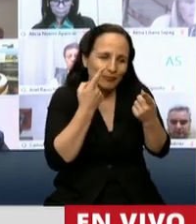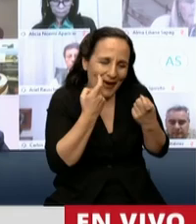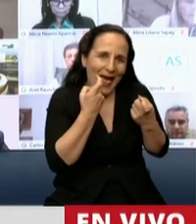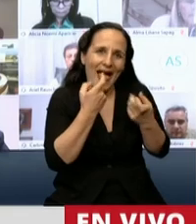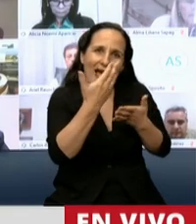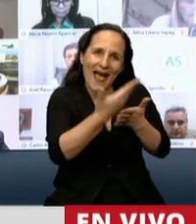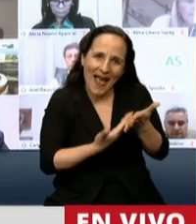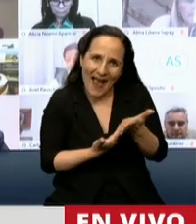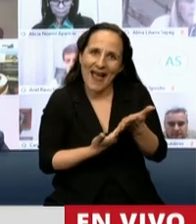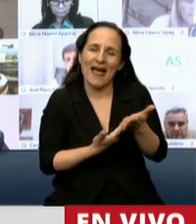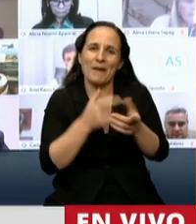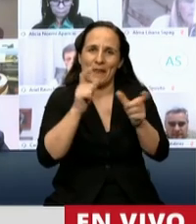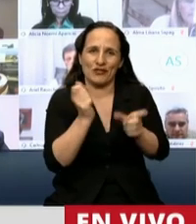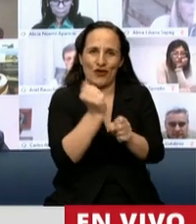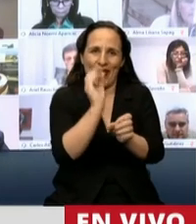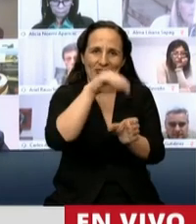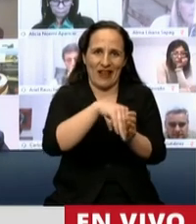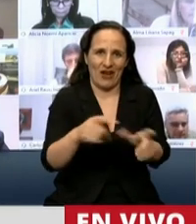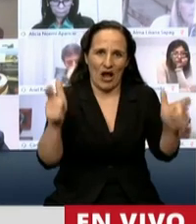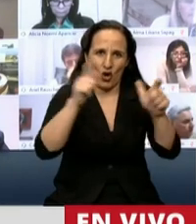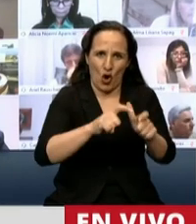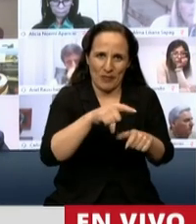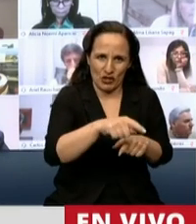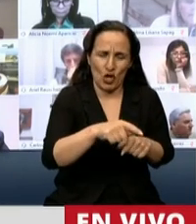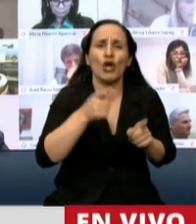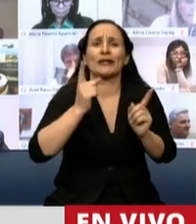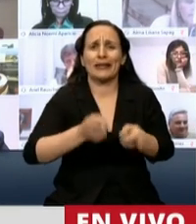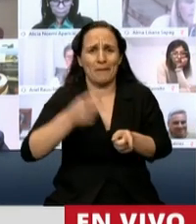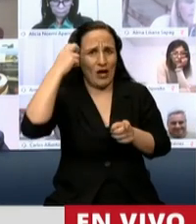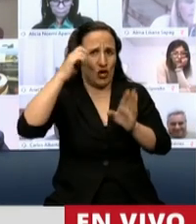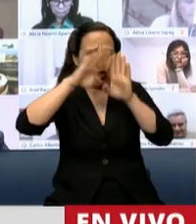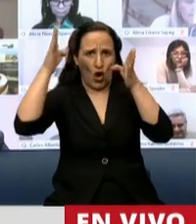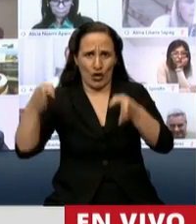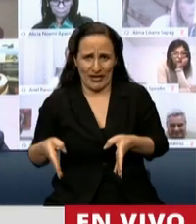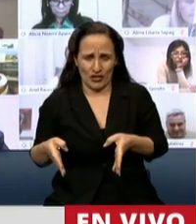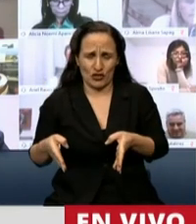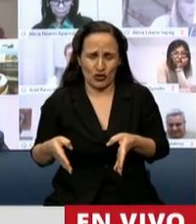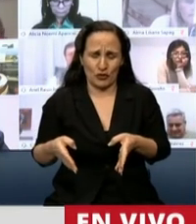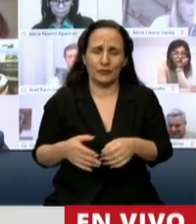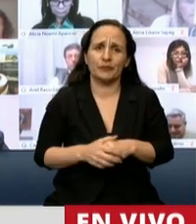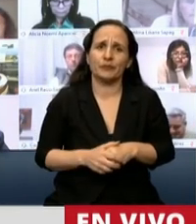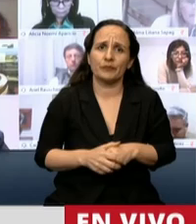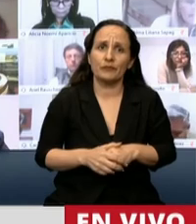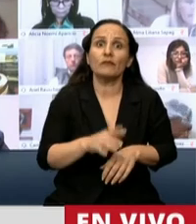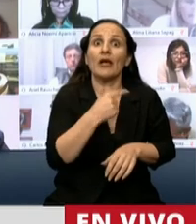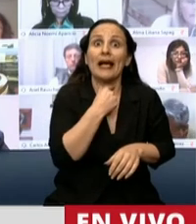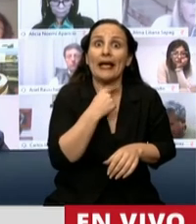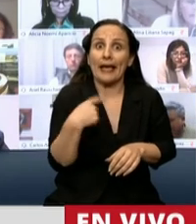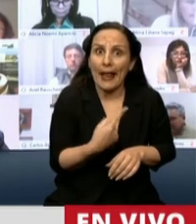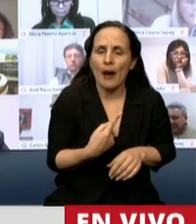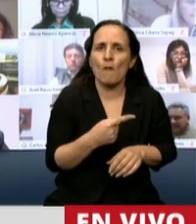revisados por todos aquellos que participábamos de esa comisión y del Congreso en su totalidad. Aspiramos a que